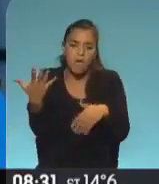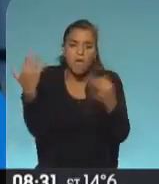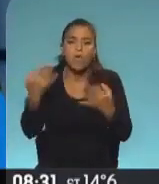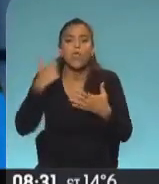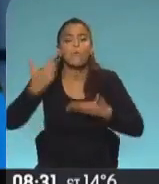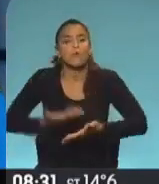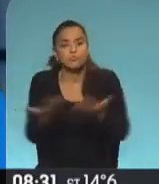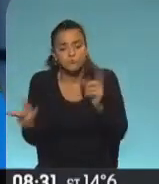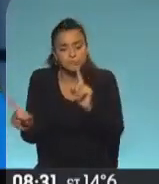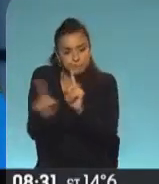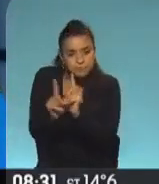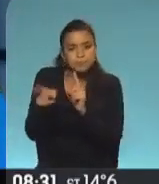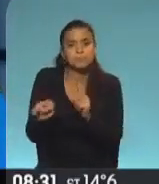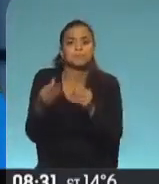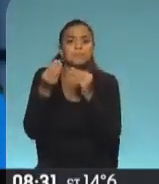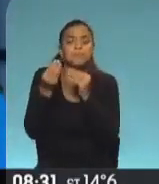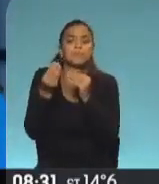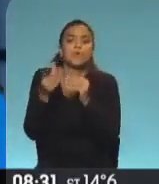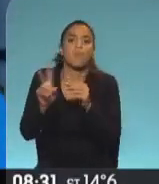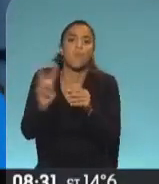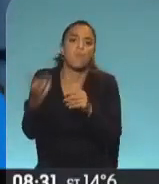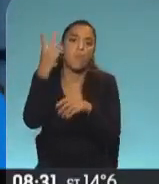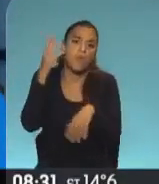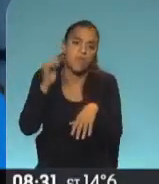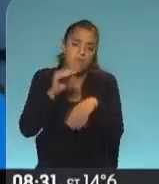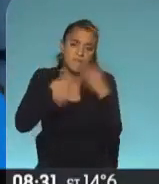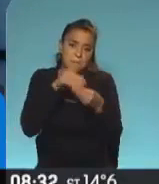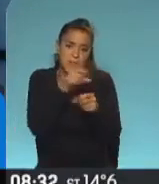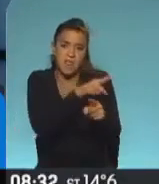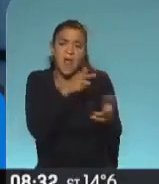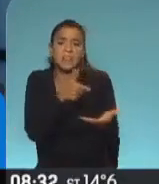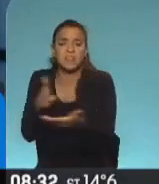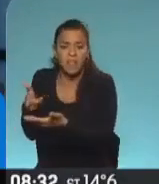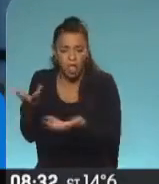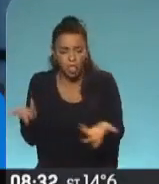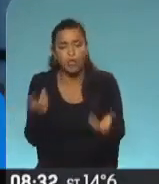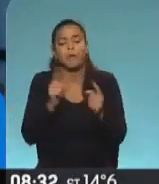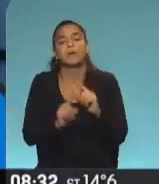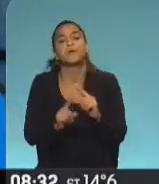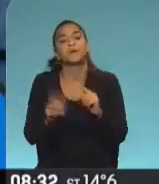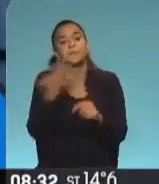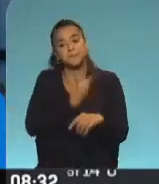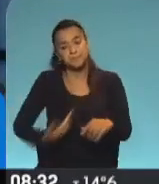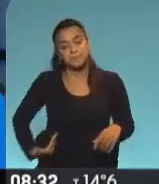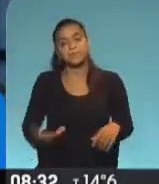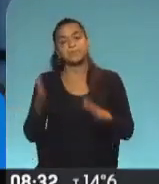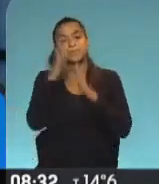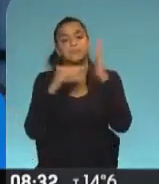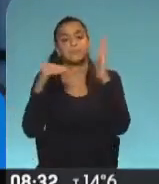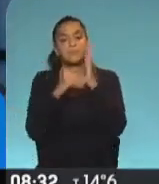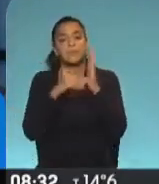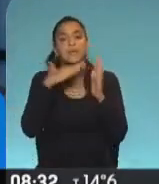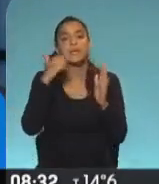de mostrarse cercano con quienes habían perdido a sus familiares en el atentado. Entonces, la primera ministra neozelandesa,